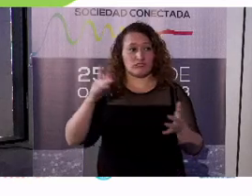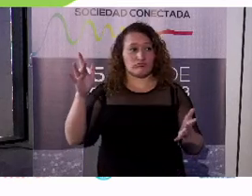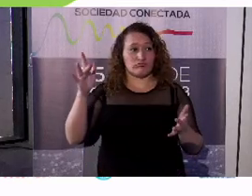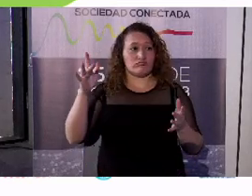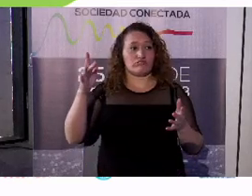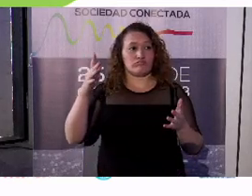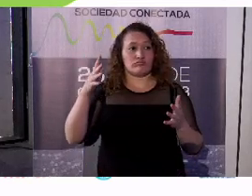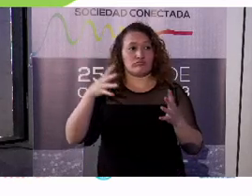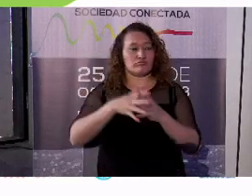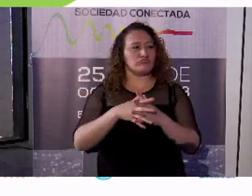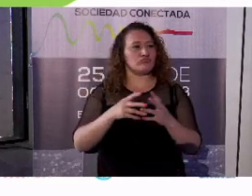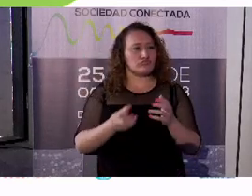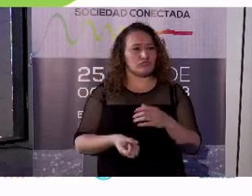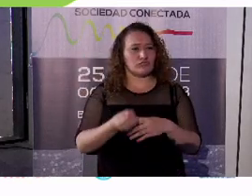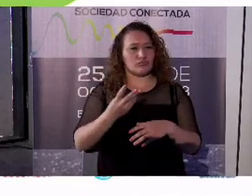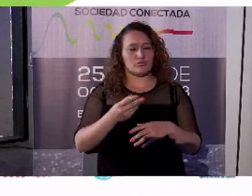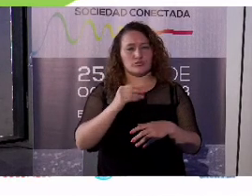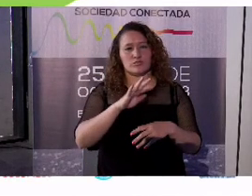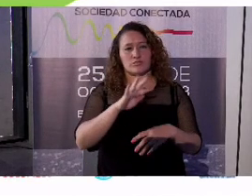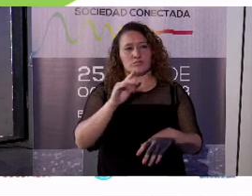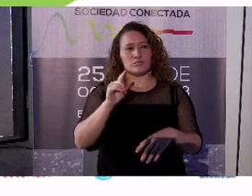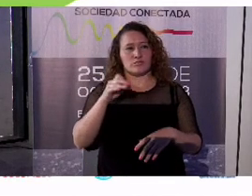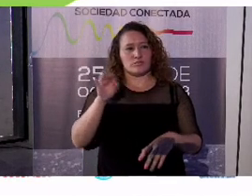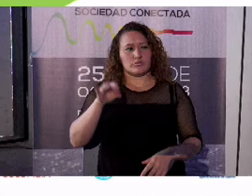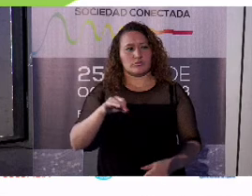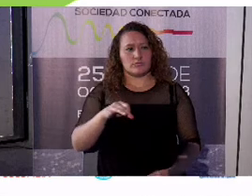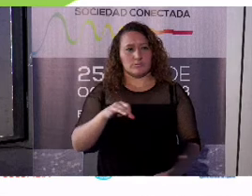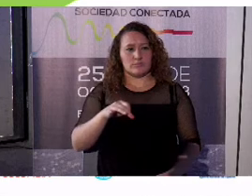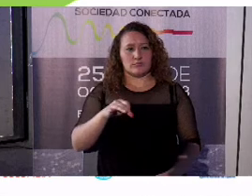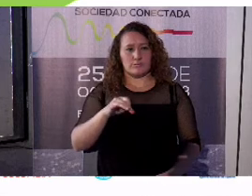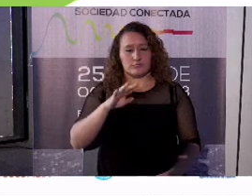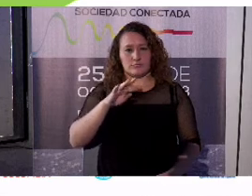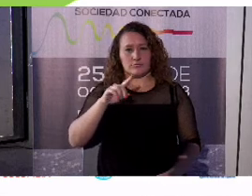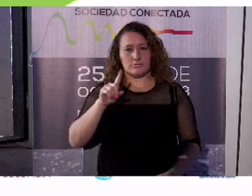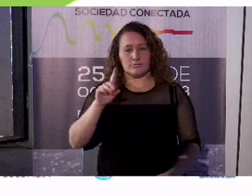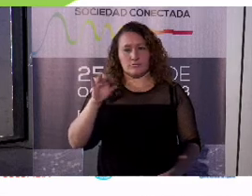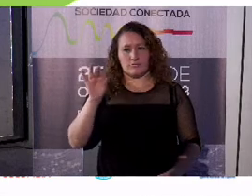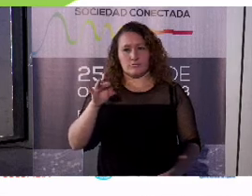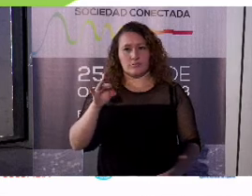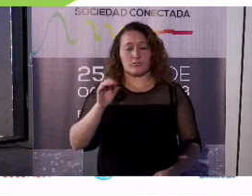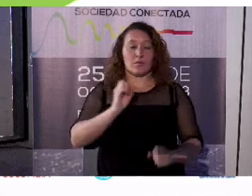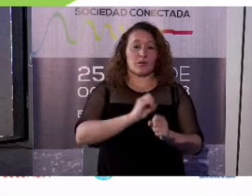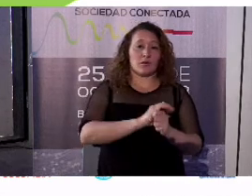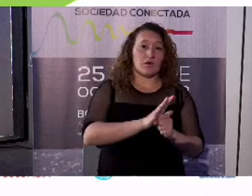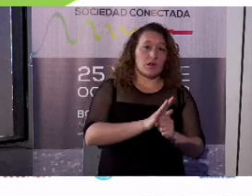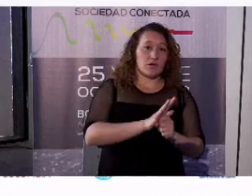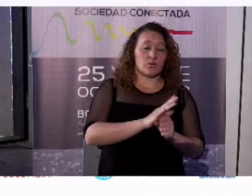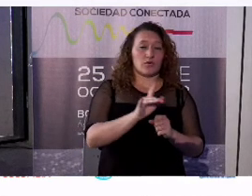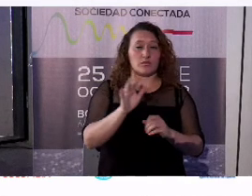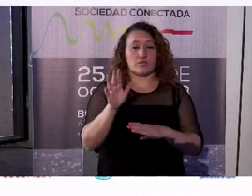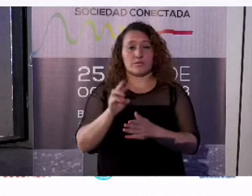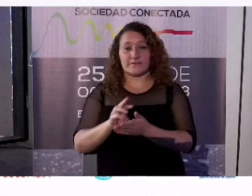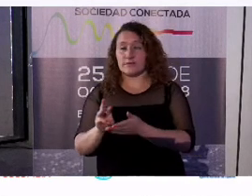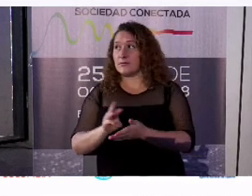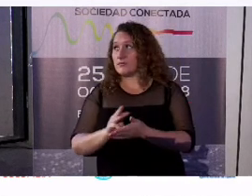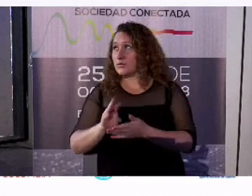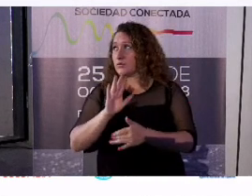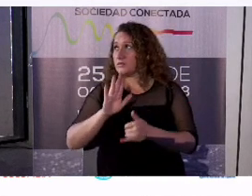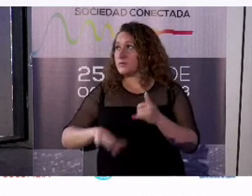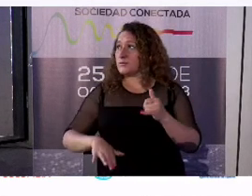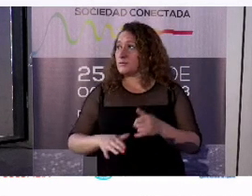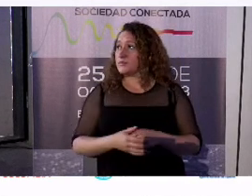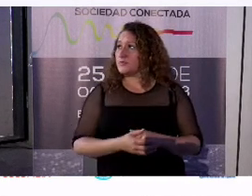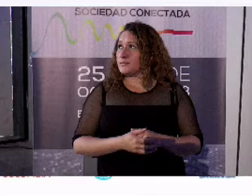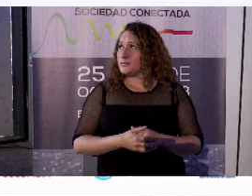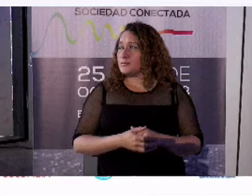personal ytel tuvieran un 41 de la ocupación y claro y Movistar son los otros dos operadores